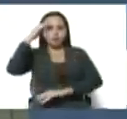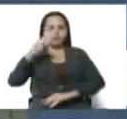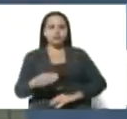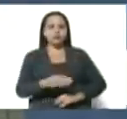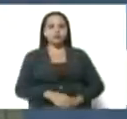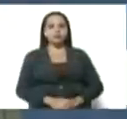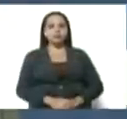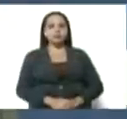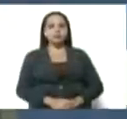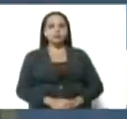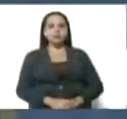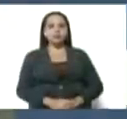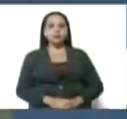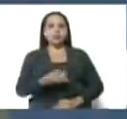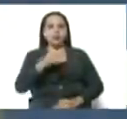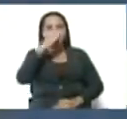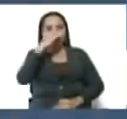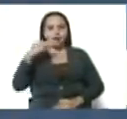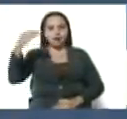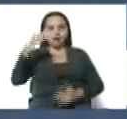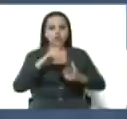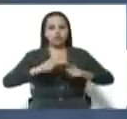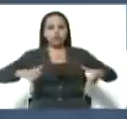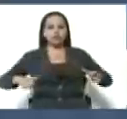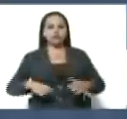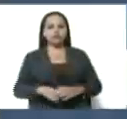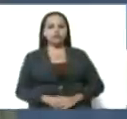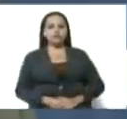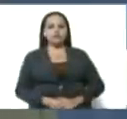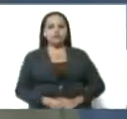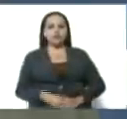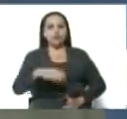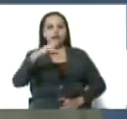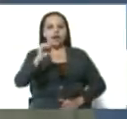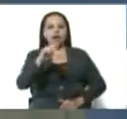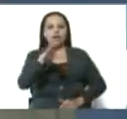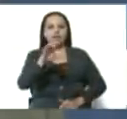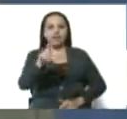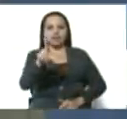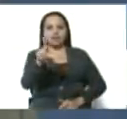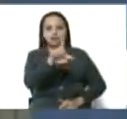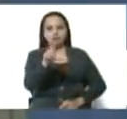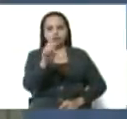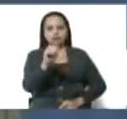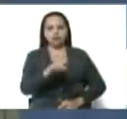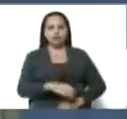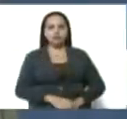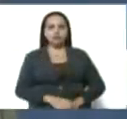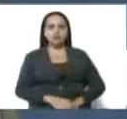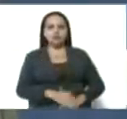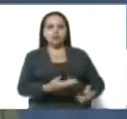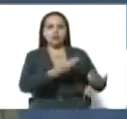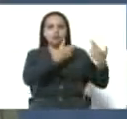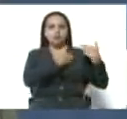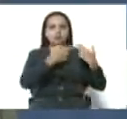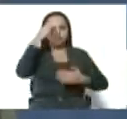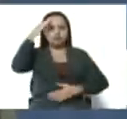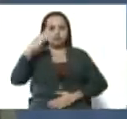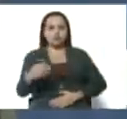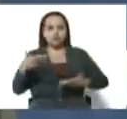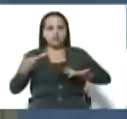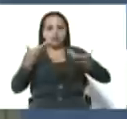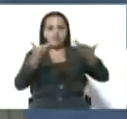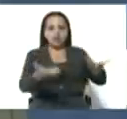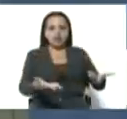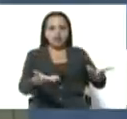trata del mayor general rodríguez cabello comandante del ejército que entrega